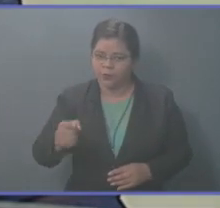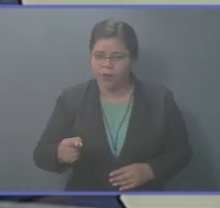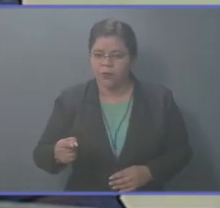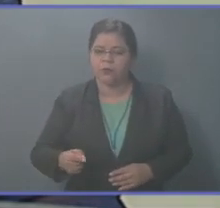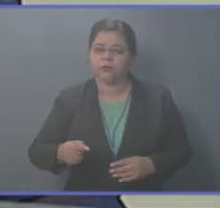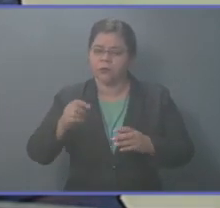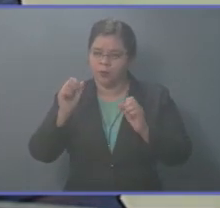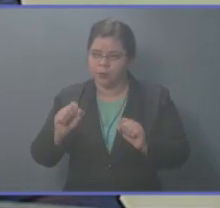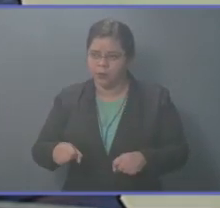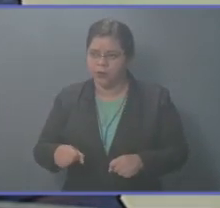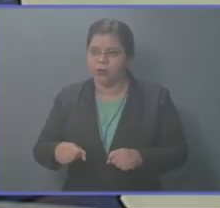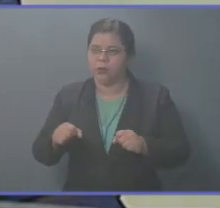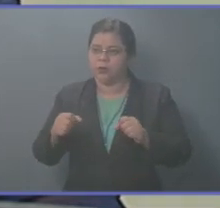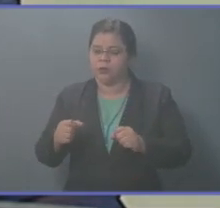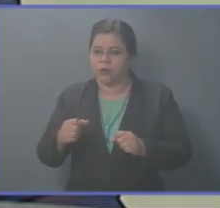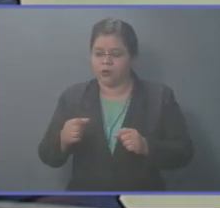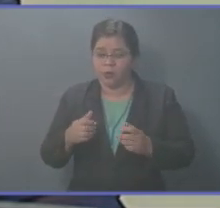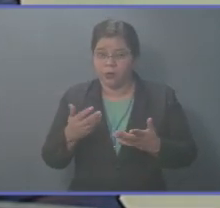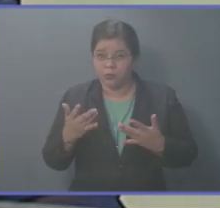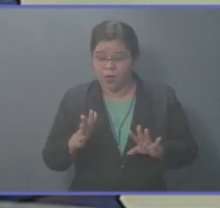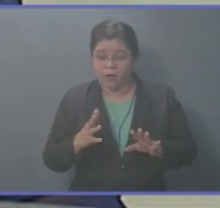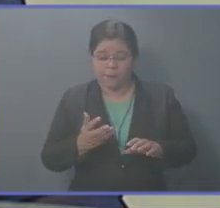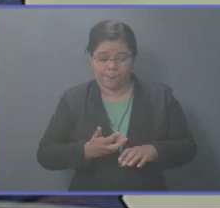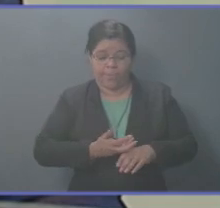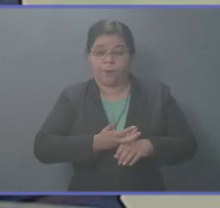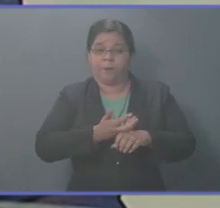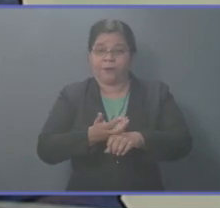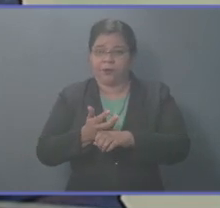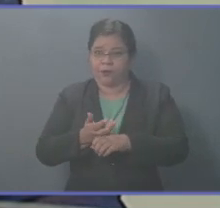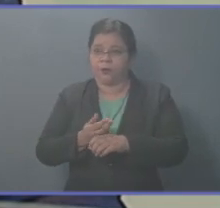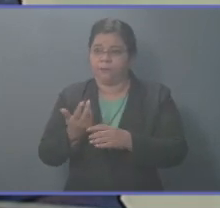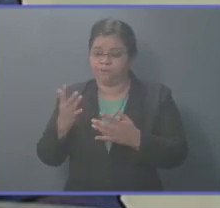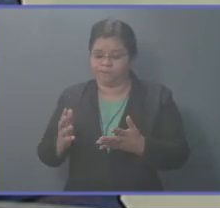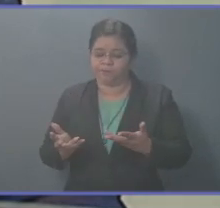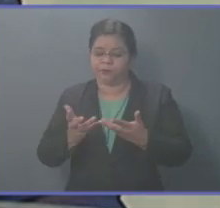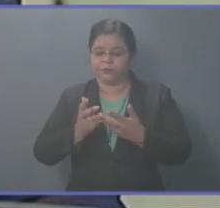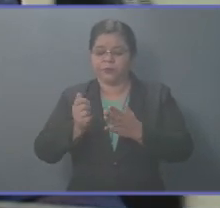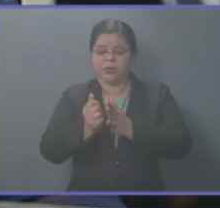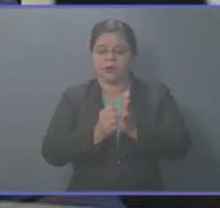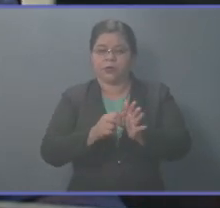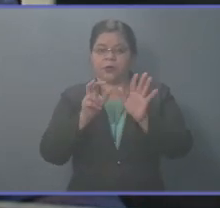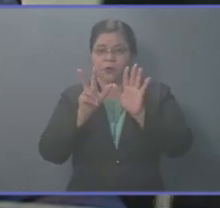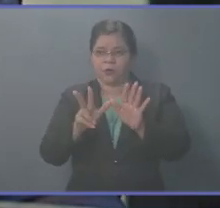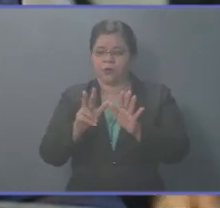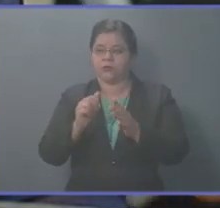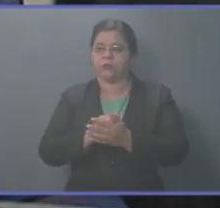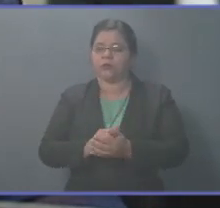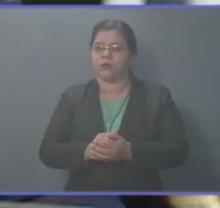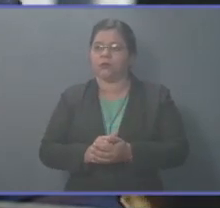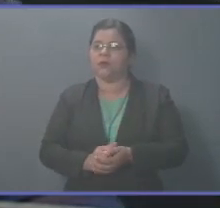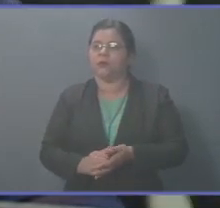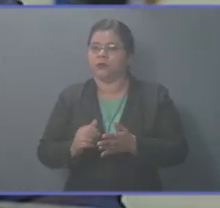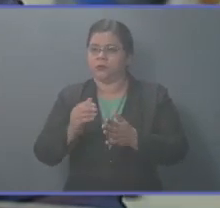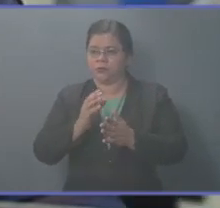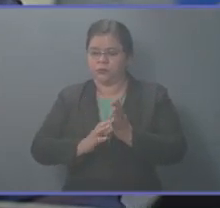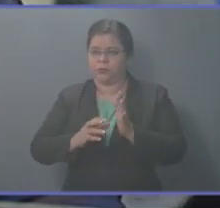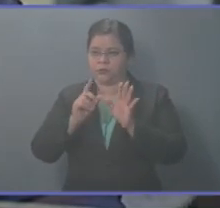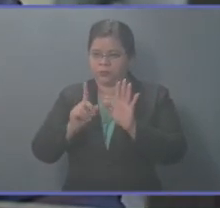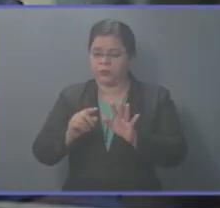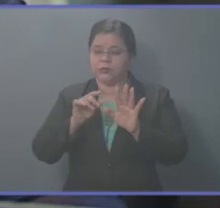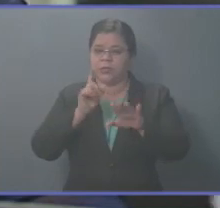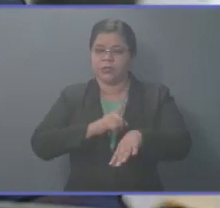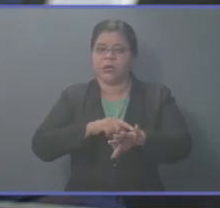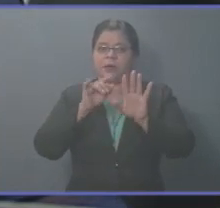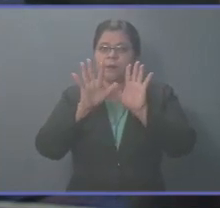conceder el traslado al Fiscal General de la República, a que se refiere el artículo 8 de esta misma ley, por un plazo de 10